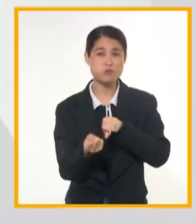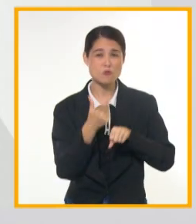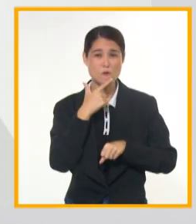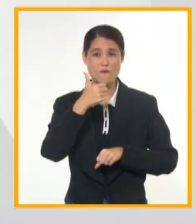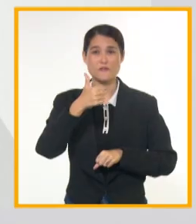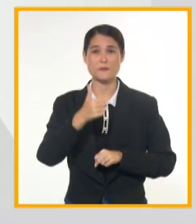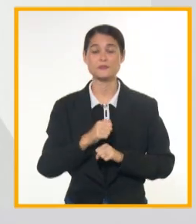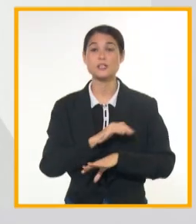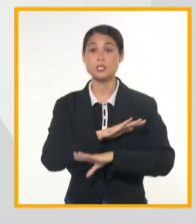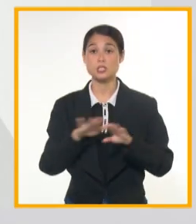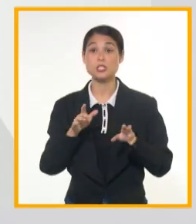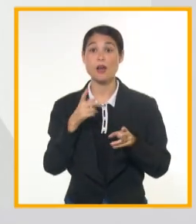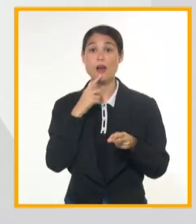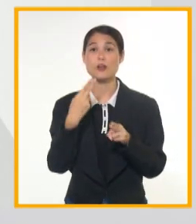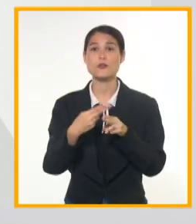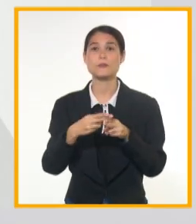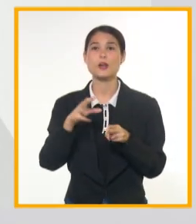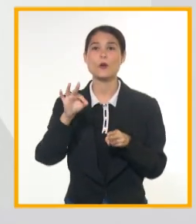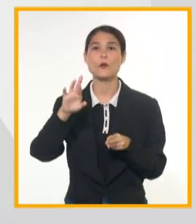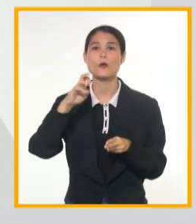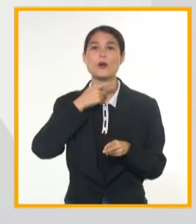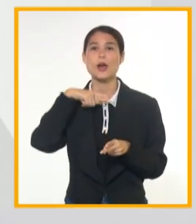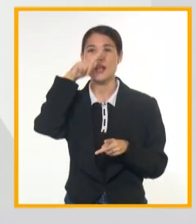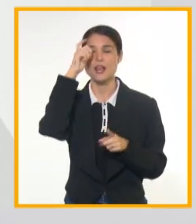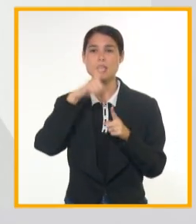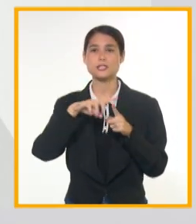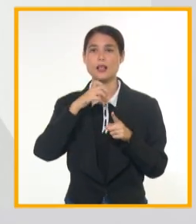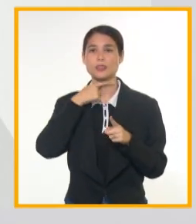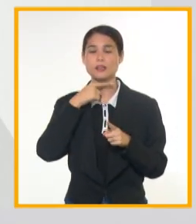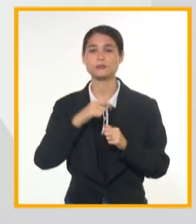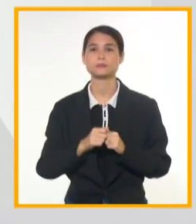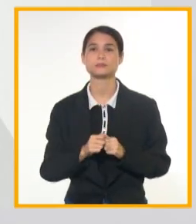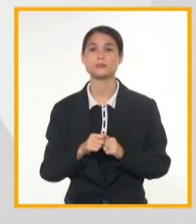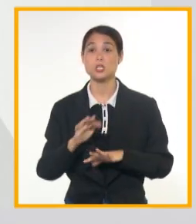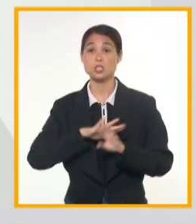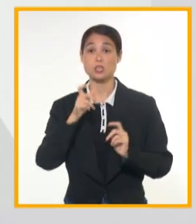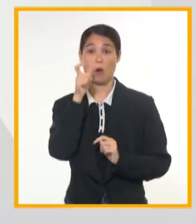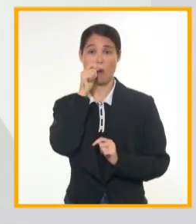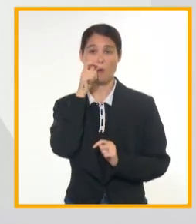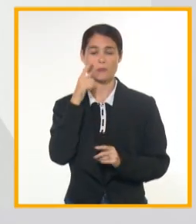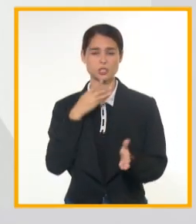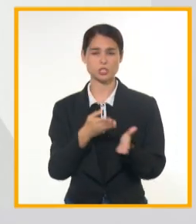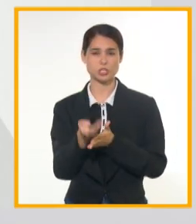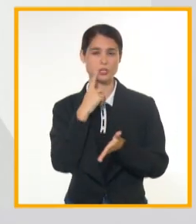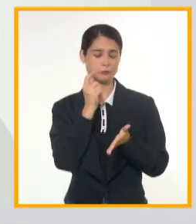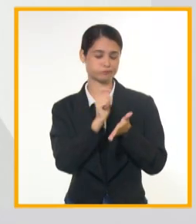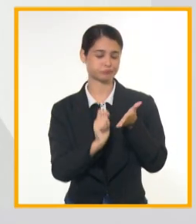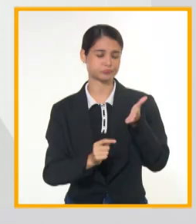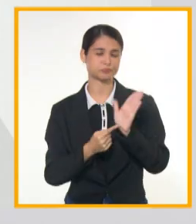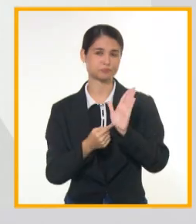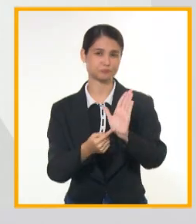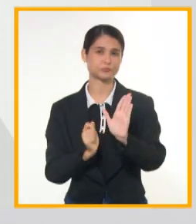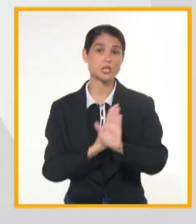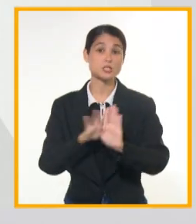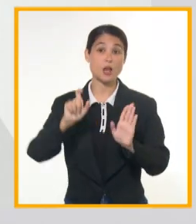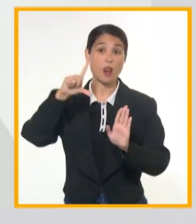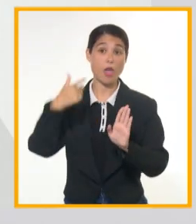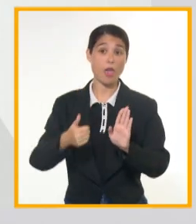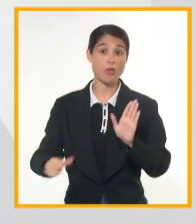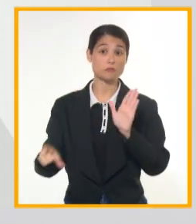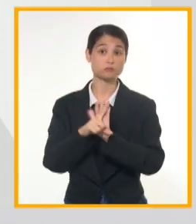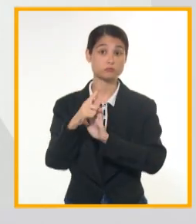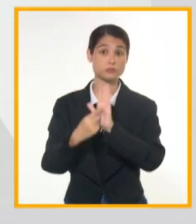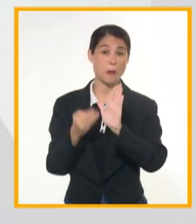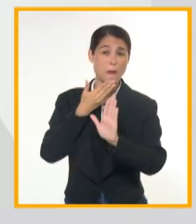Oreste Minnie Miñoso. Dice el congresista Cohen, continúo citándolo, bajo la ley actual, los mejores